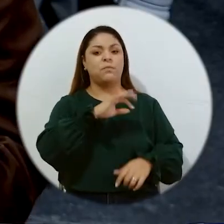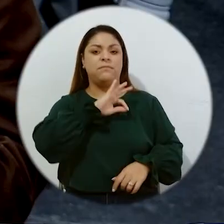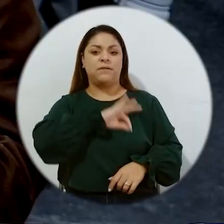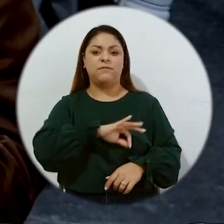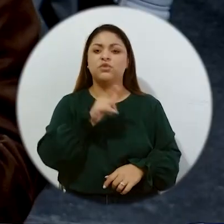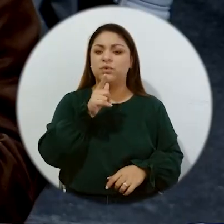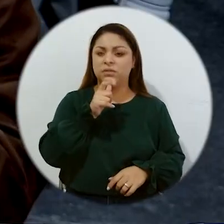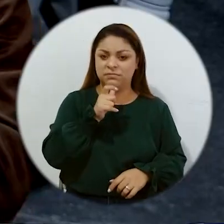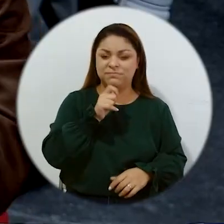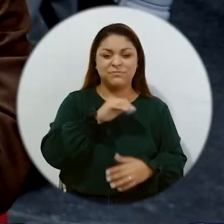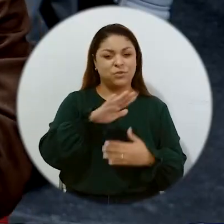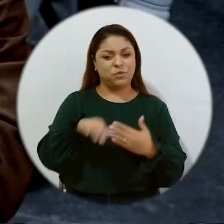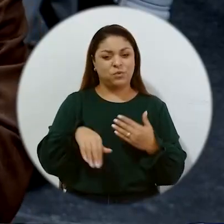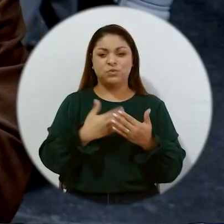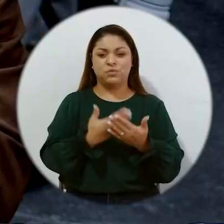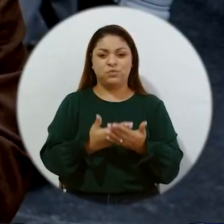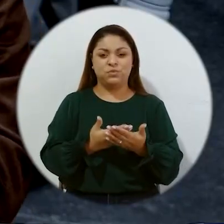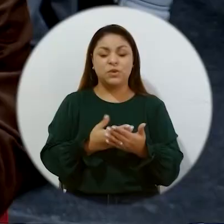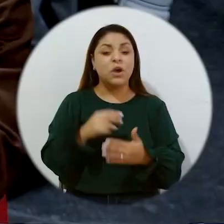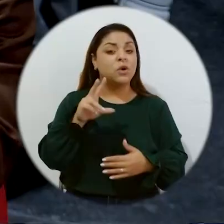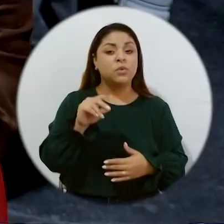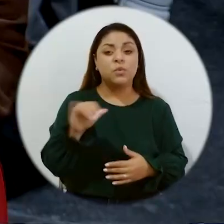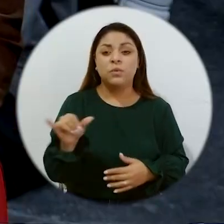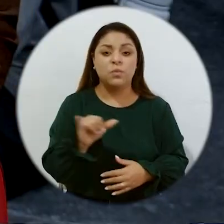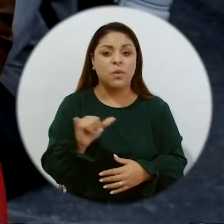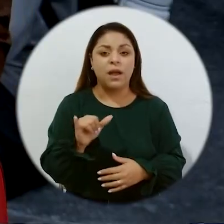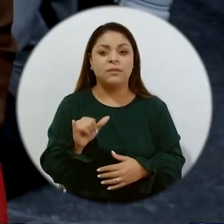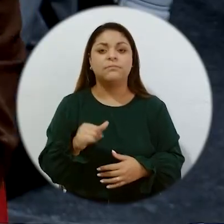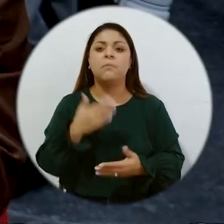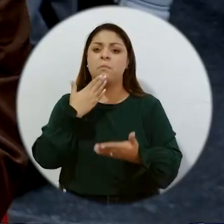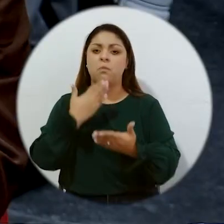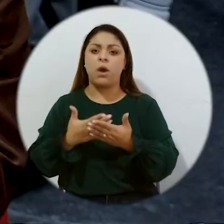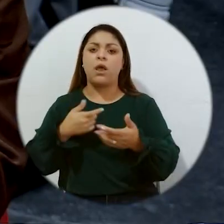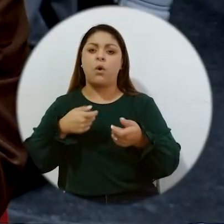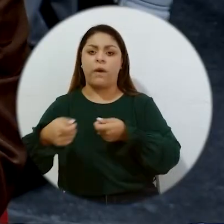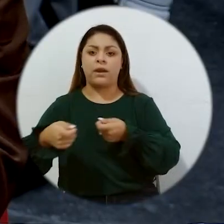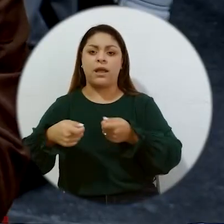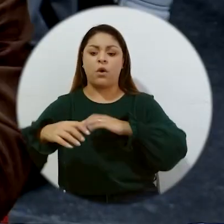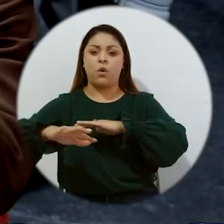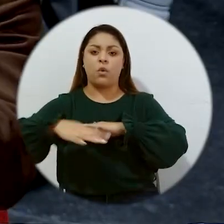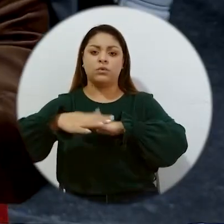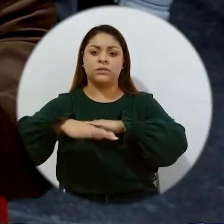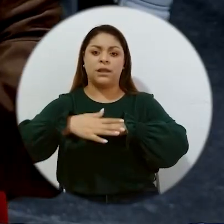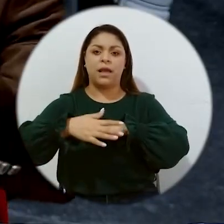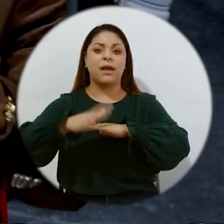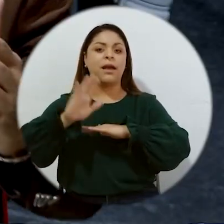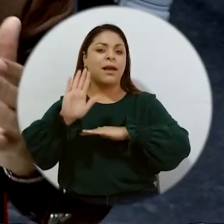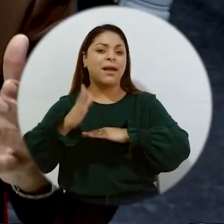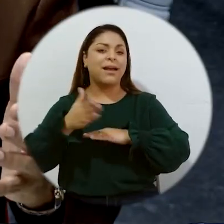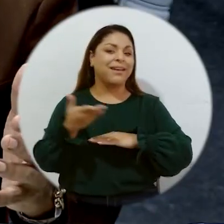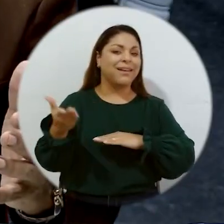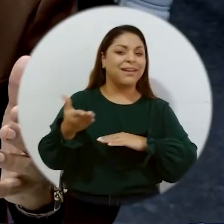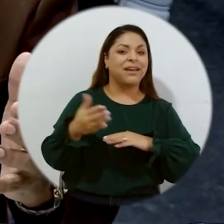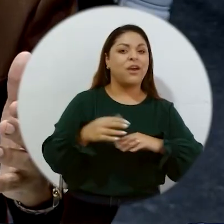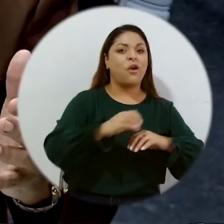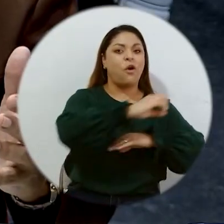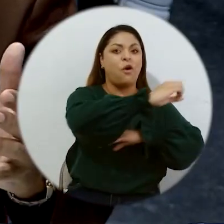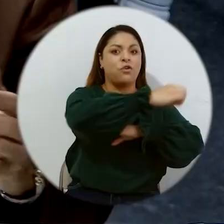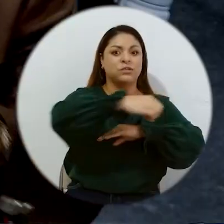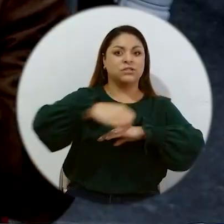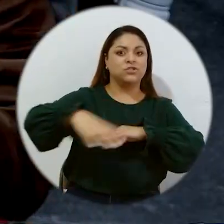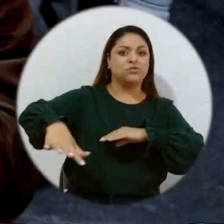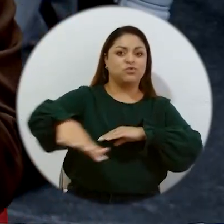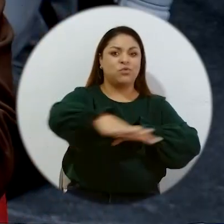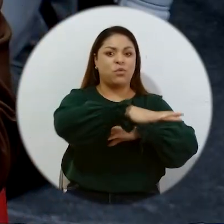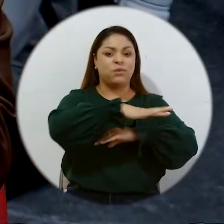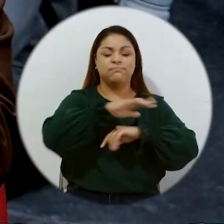beneficiamos todos. No es lo mismo una buena gobernanza costera que una buena gobernanza oceánica,